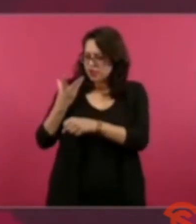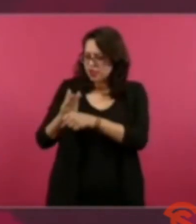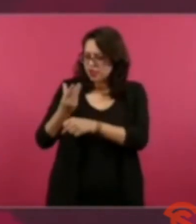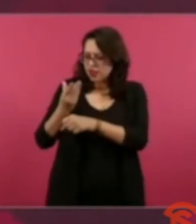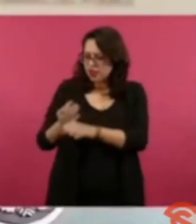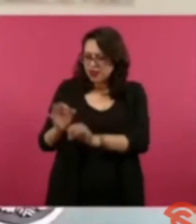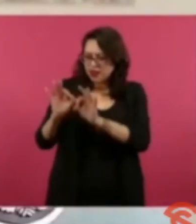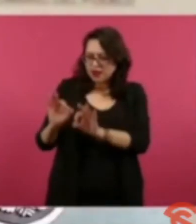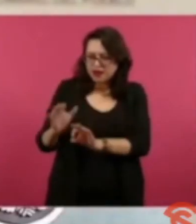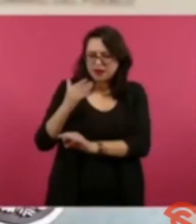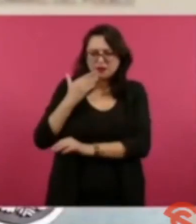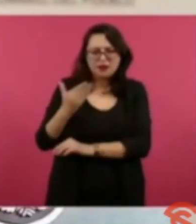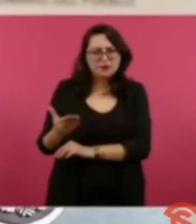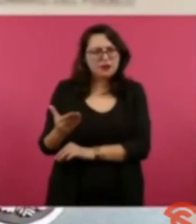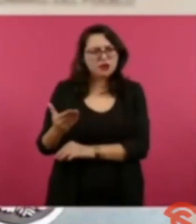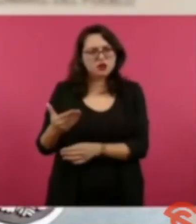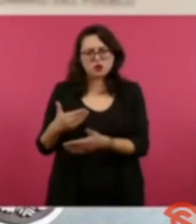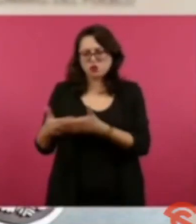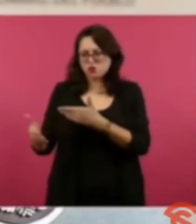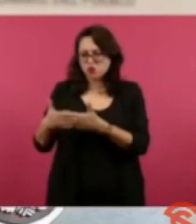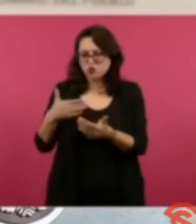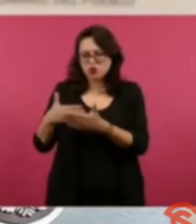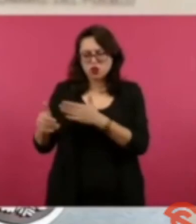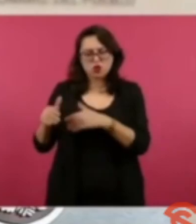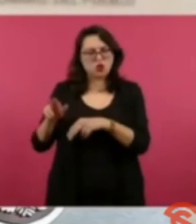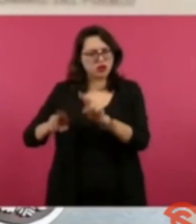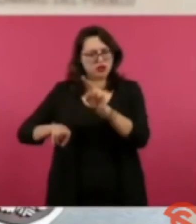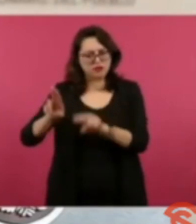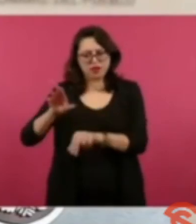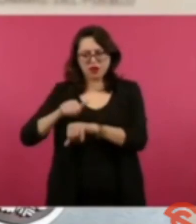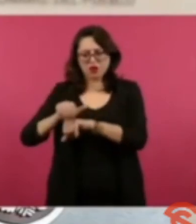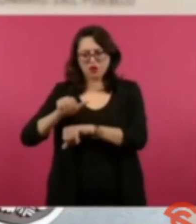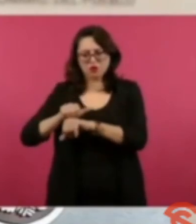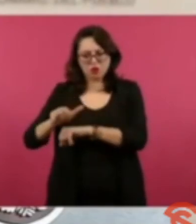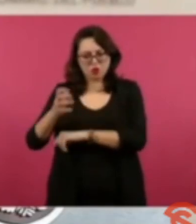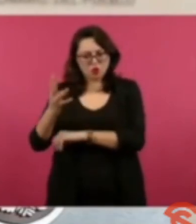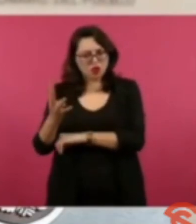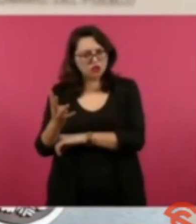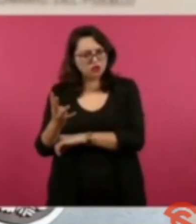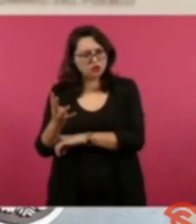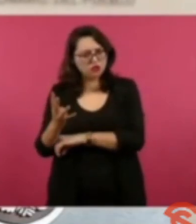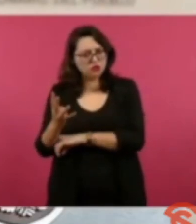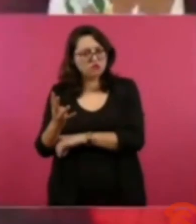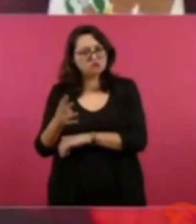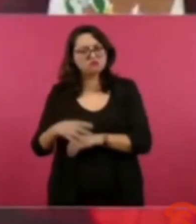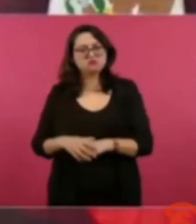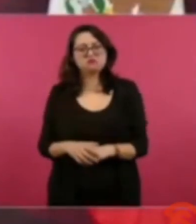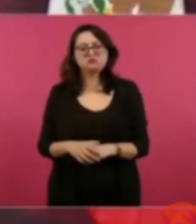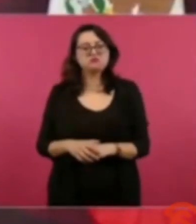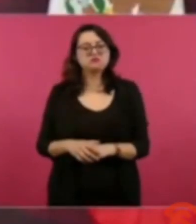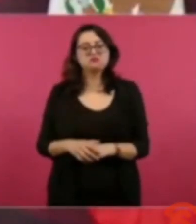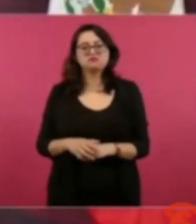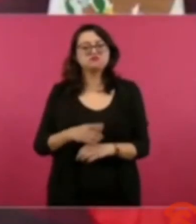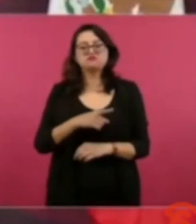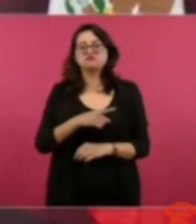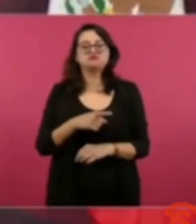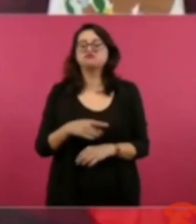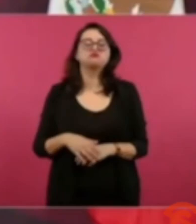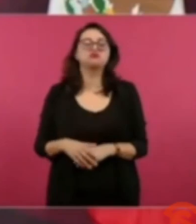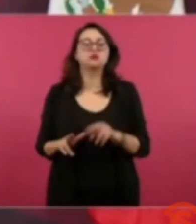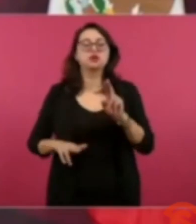Son vías para mantenerlas en categoría 4 y las mantienen en categoría